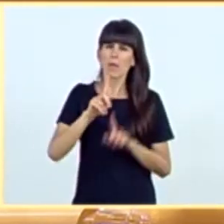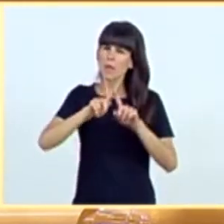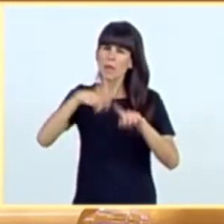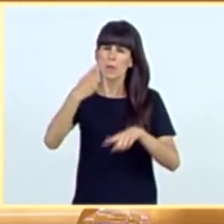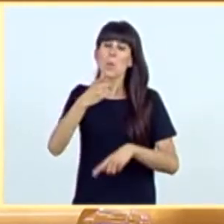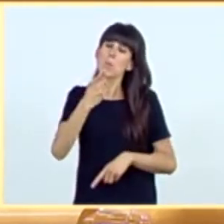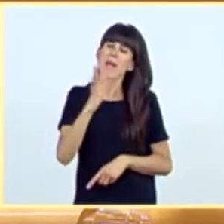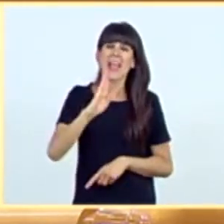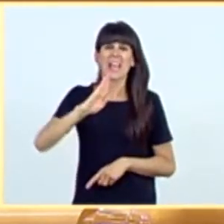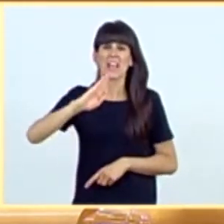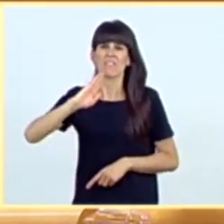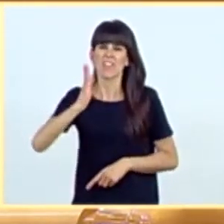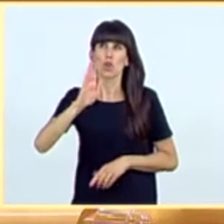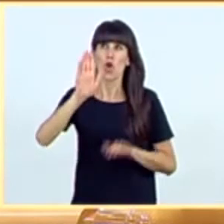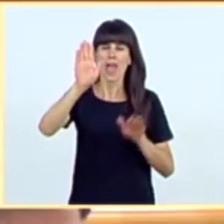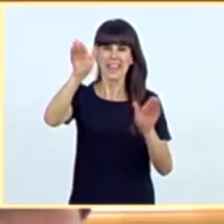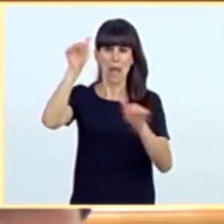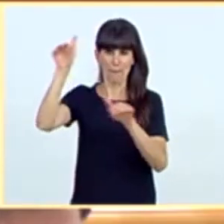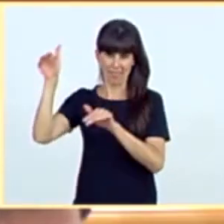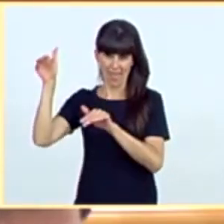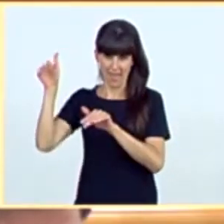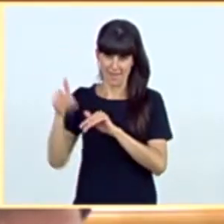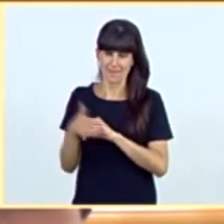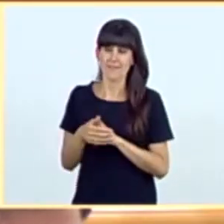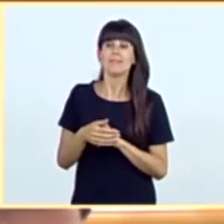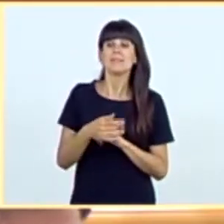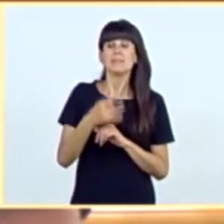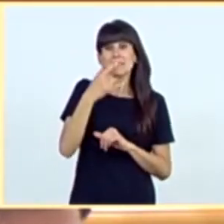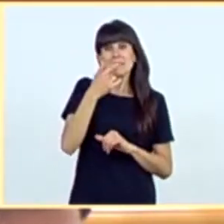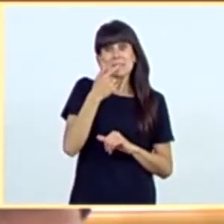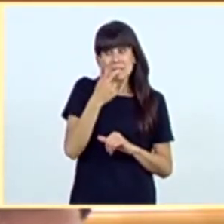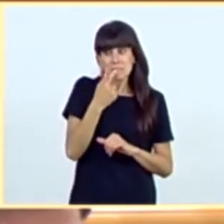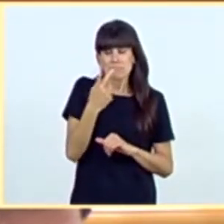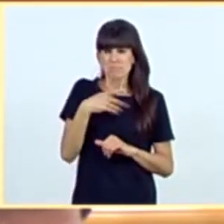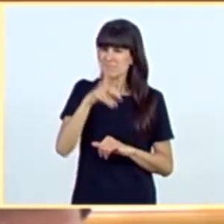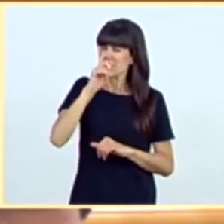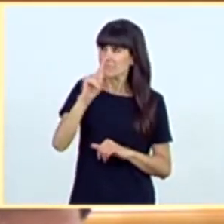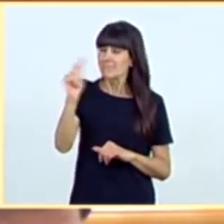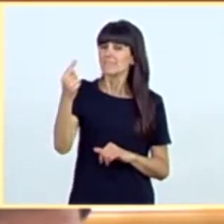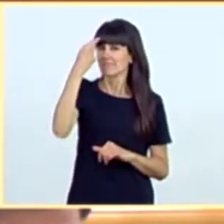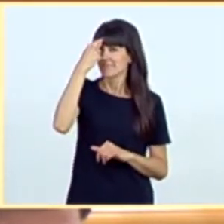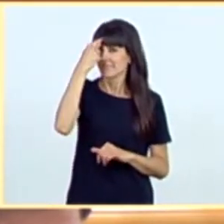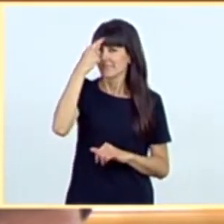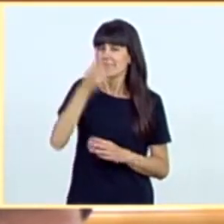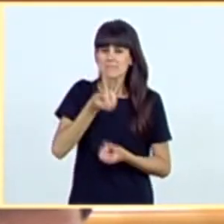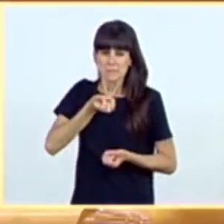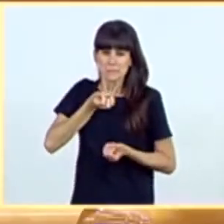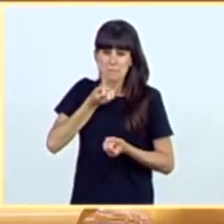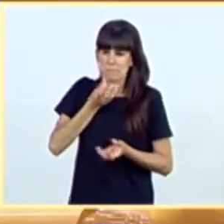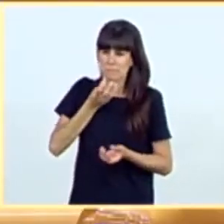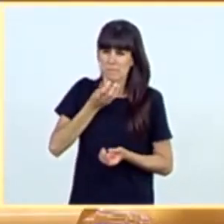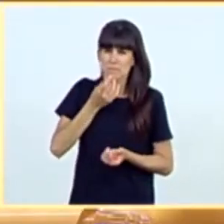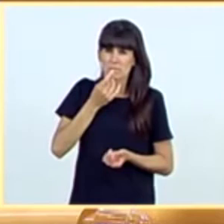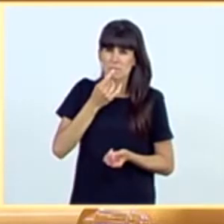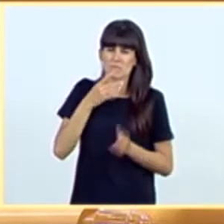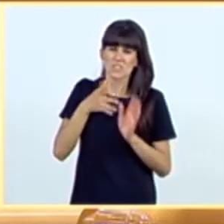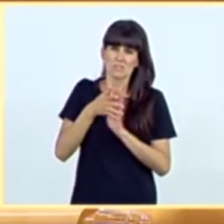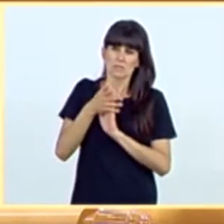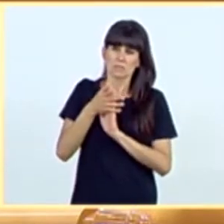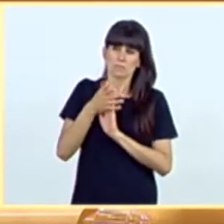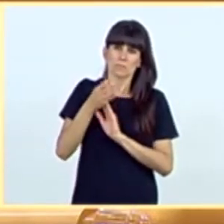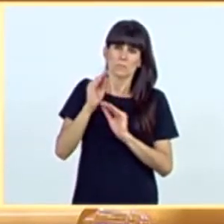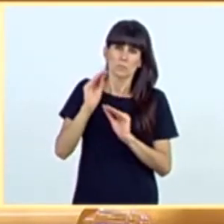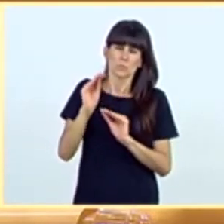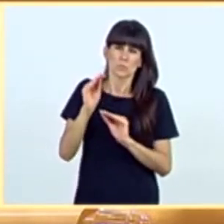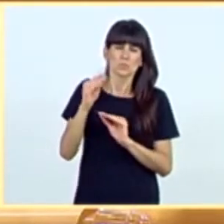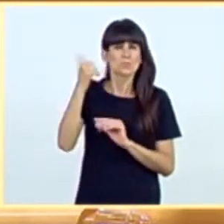efecto llamada. Y me ha recordado unas declaraciones del que entiendo que es su gurú económico, confírmelo